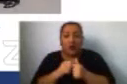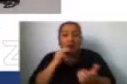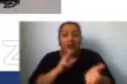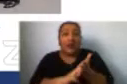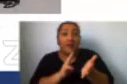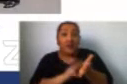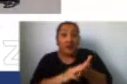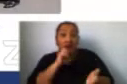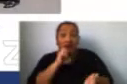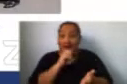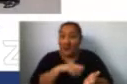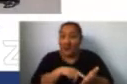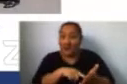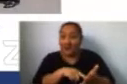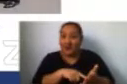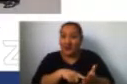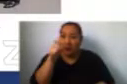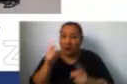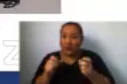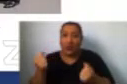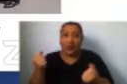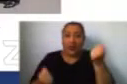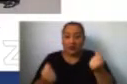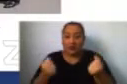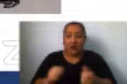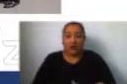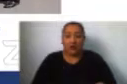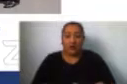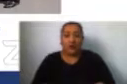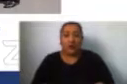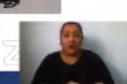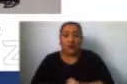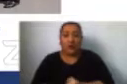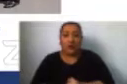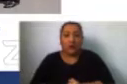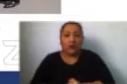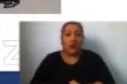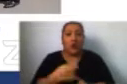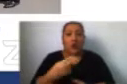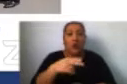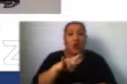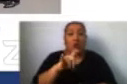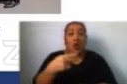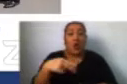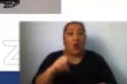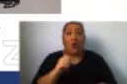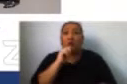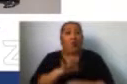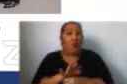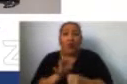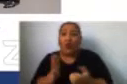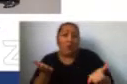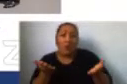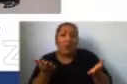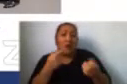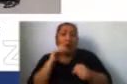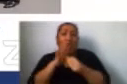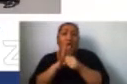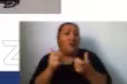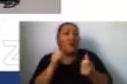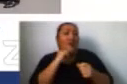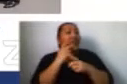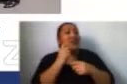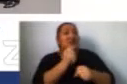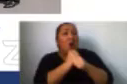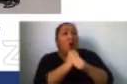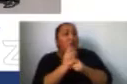del Pueblo al transporte público en la ciudad de Huánuco, advertimos que no cumplían con los protocolos de bioseguridad. Por